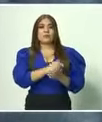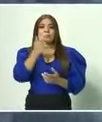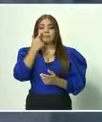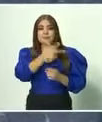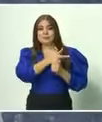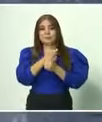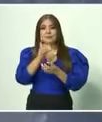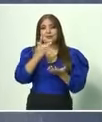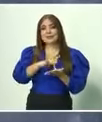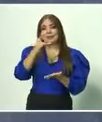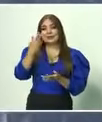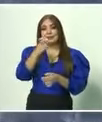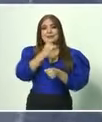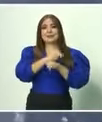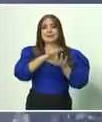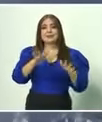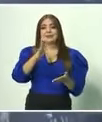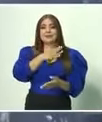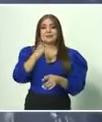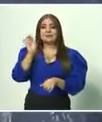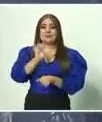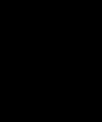kir Gracias por esta información Buenos días continua